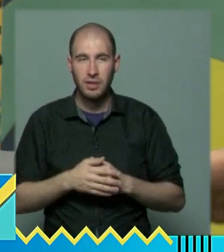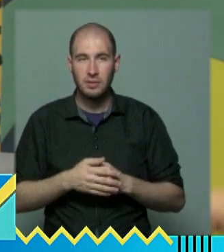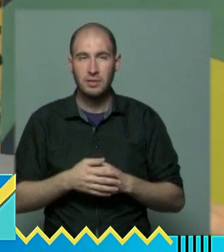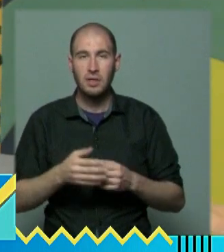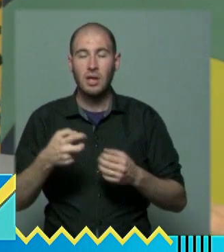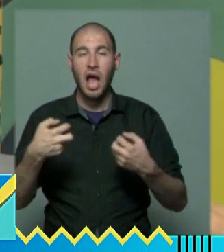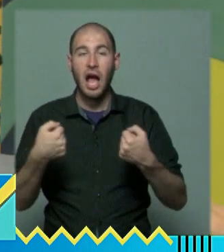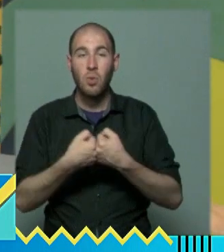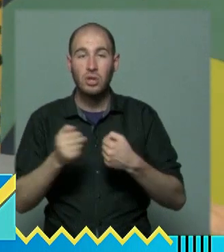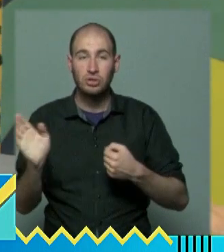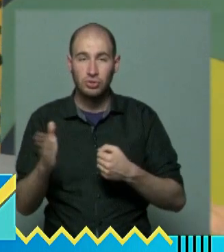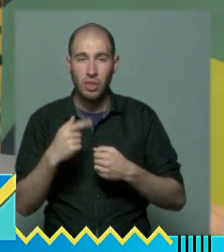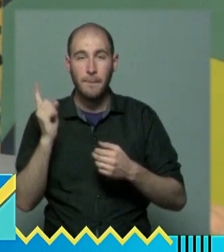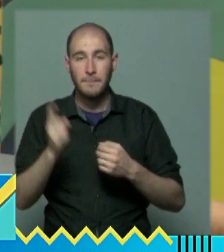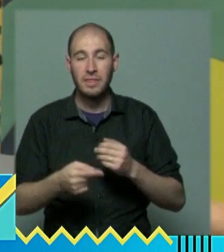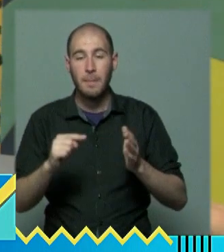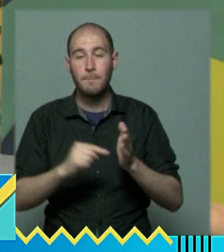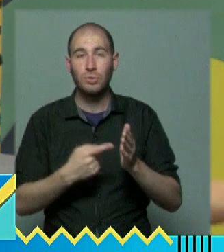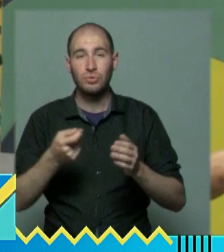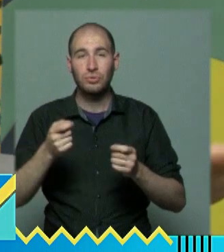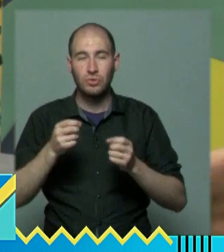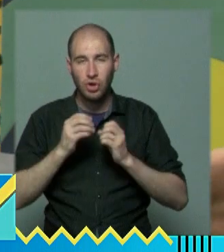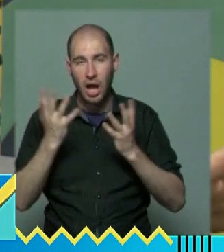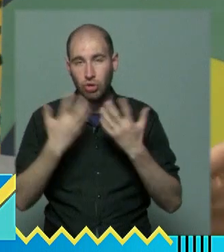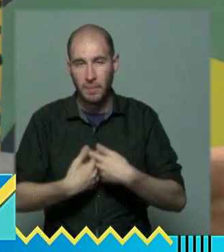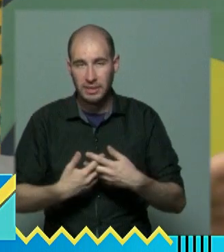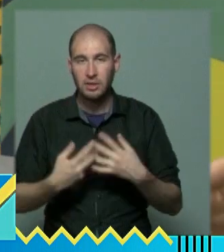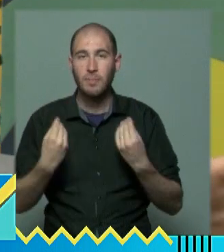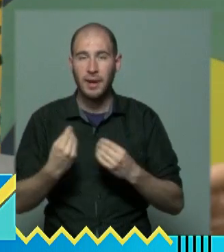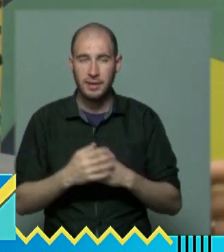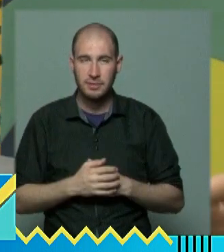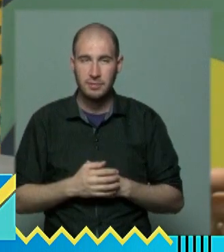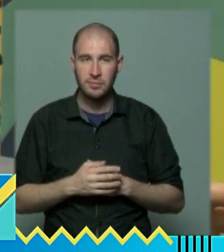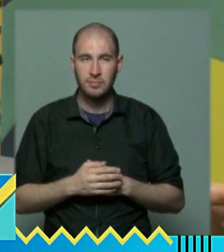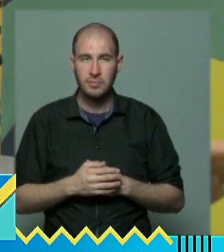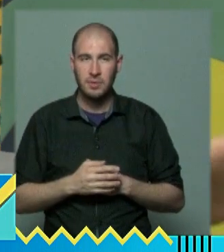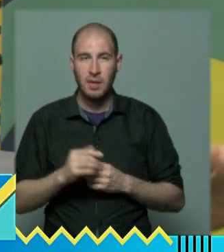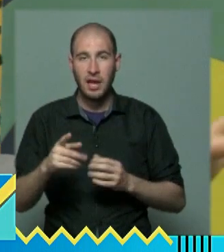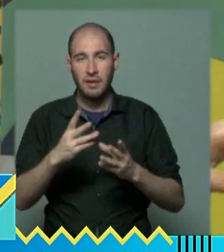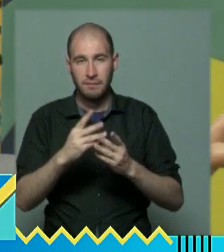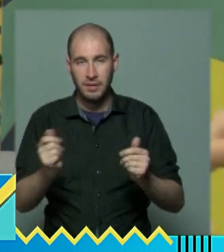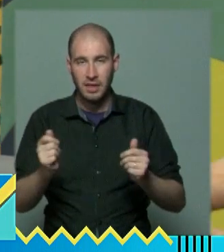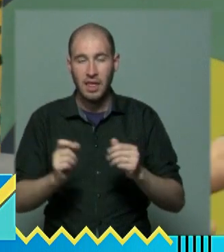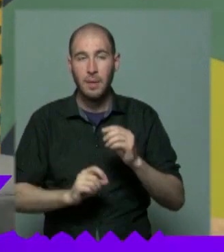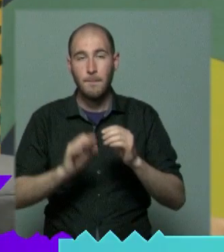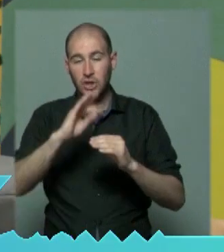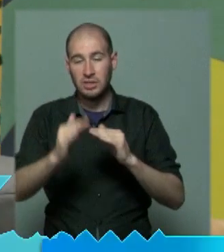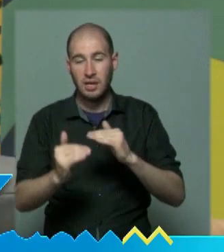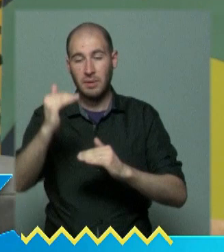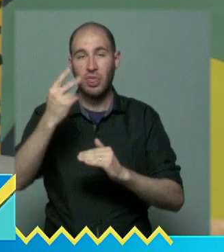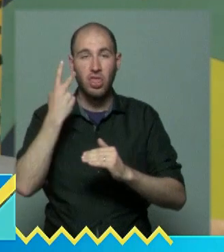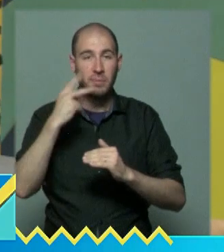aquellos convenios que habían fijado una cláusula gatillo, a los efectos de ir terminando de cerrar la diferencia que se había producido